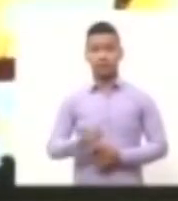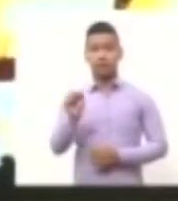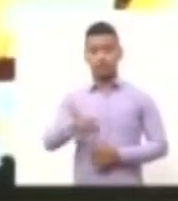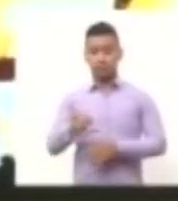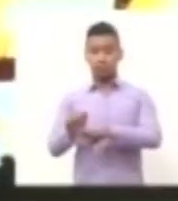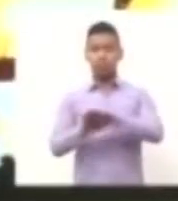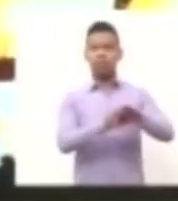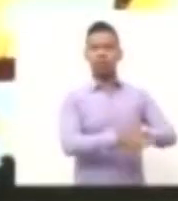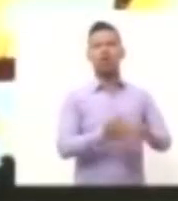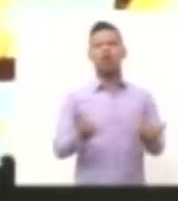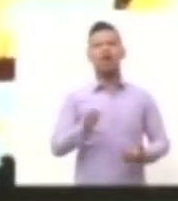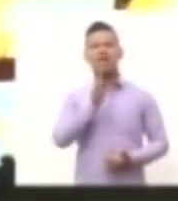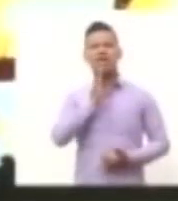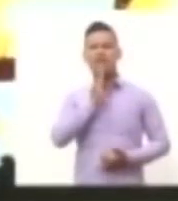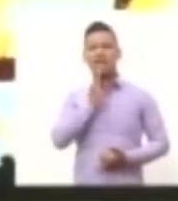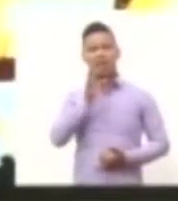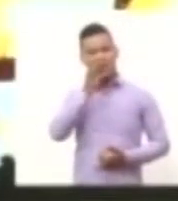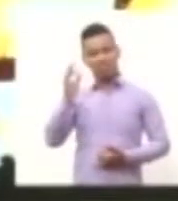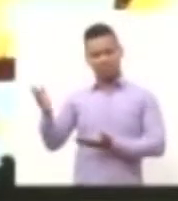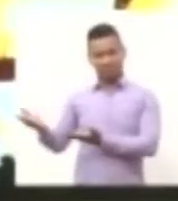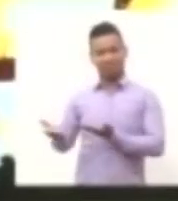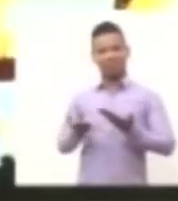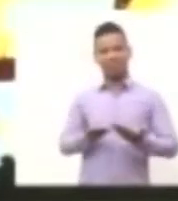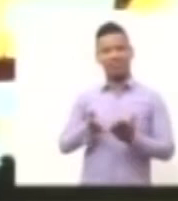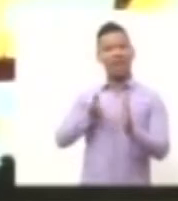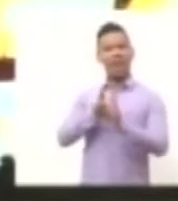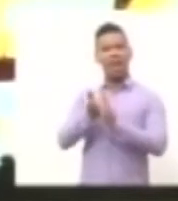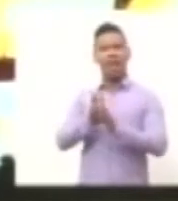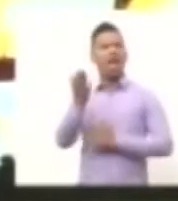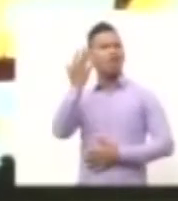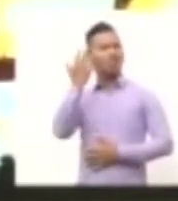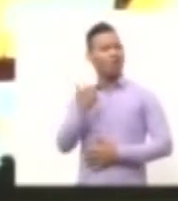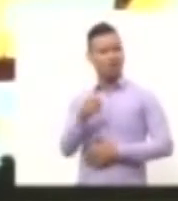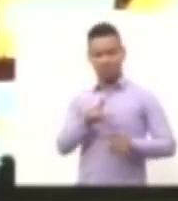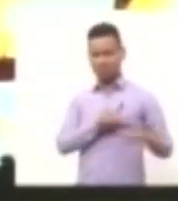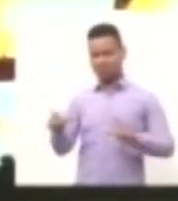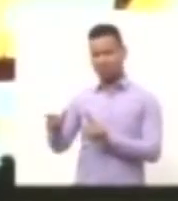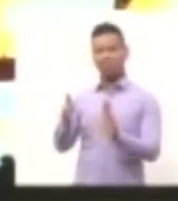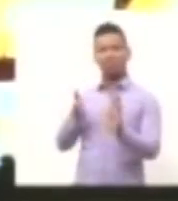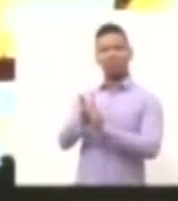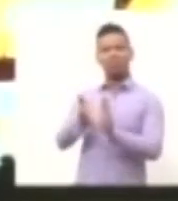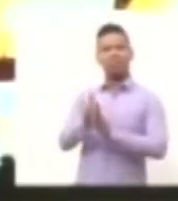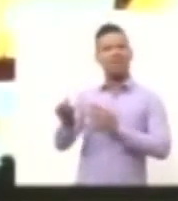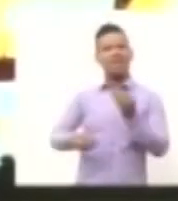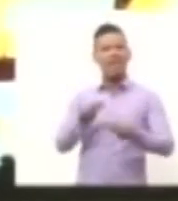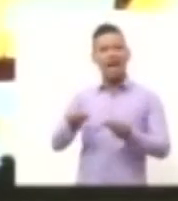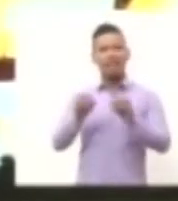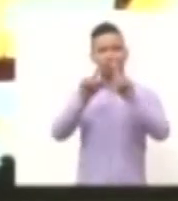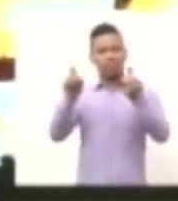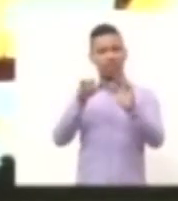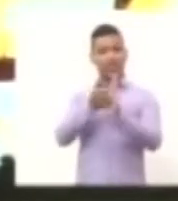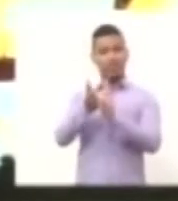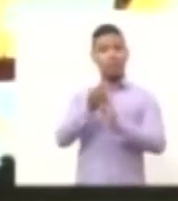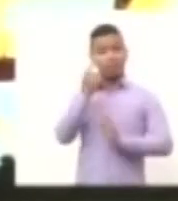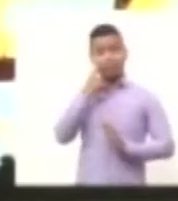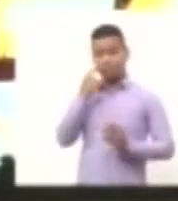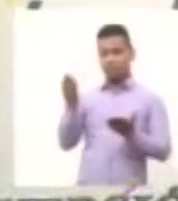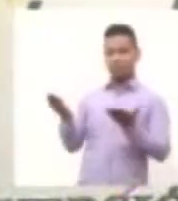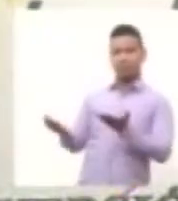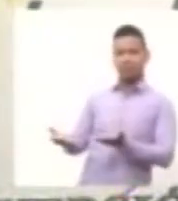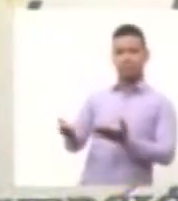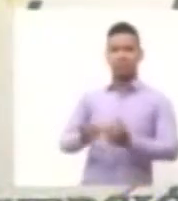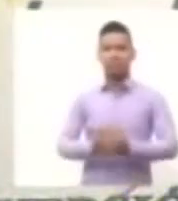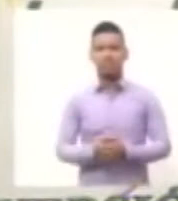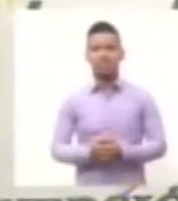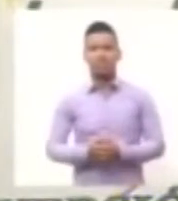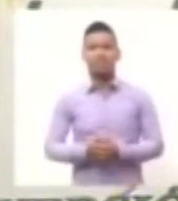a nuestro compañero Jason Barandica, quien está como todos los días listísimo en sala de redacción con más noticias. Jason, lo vemos y lo escuchamos. Adelante. Gracias, Liliana